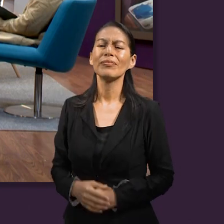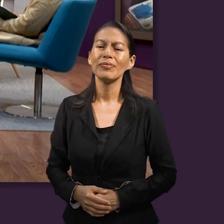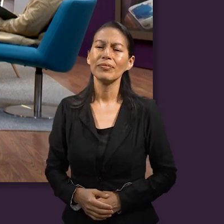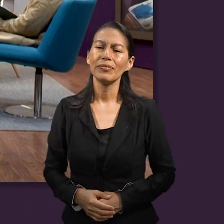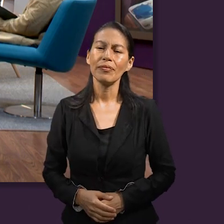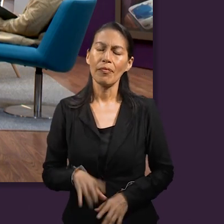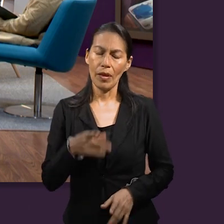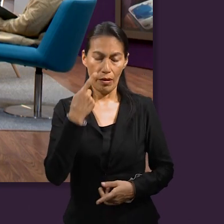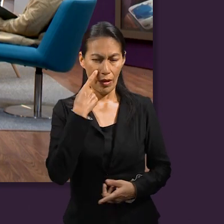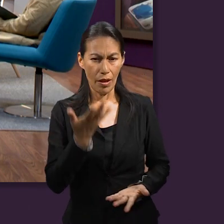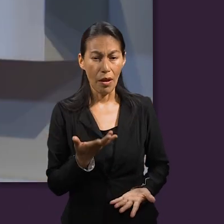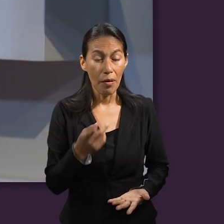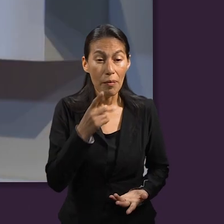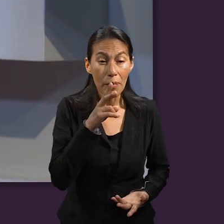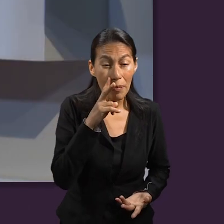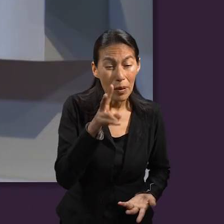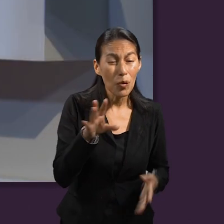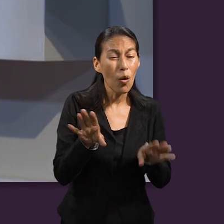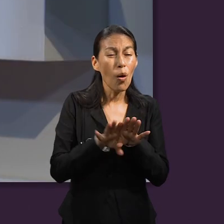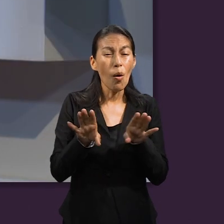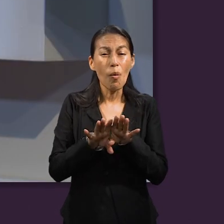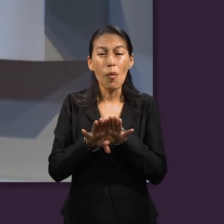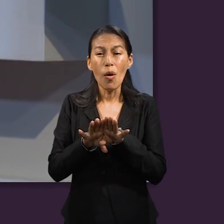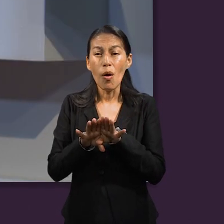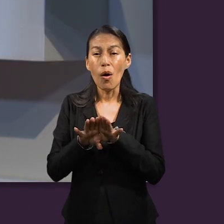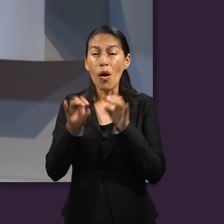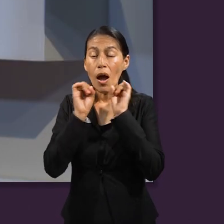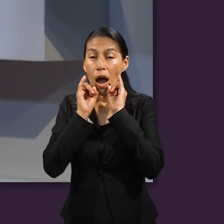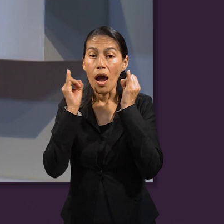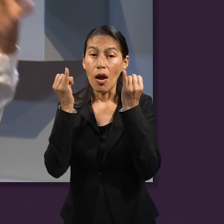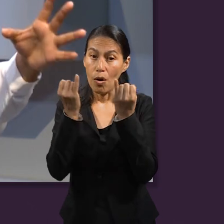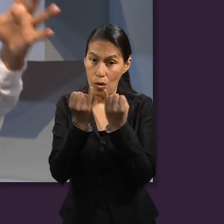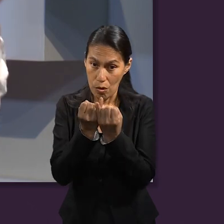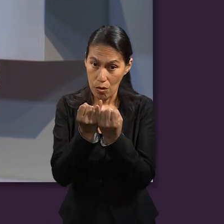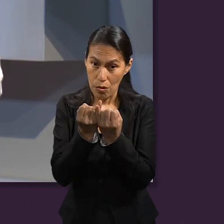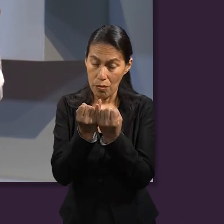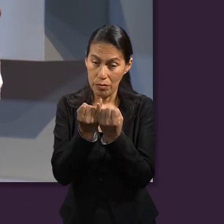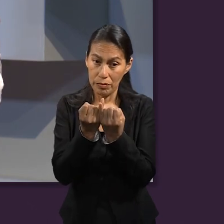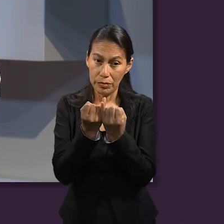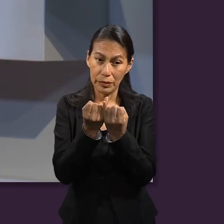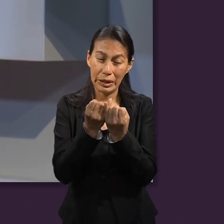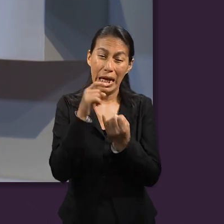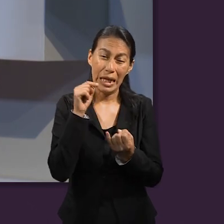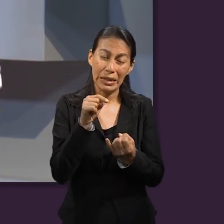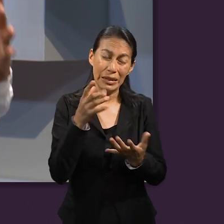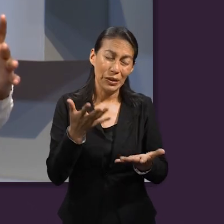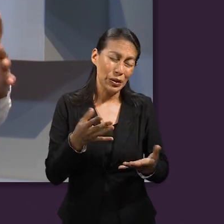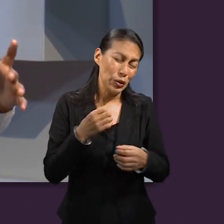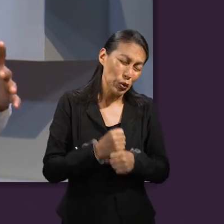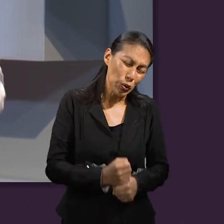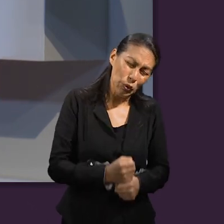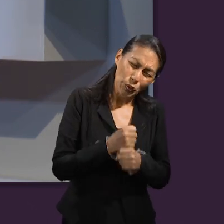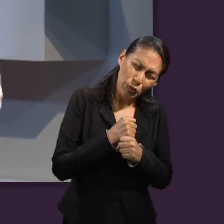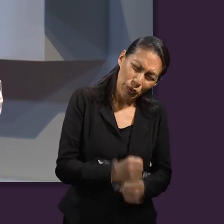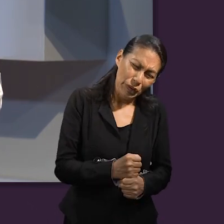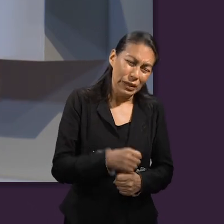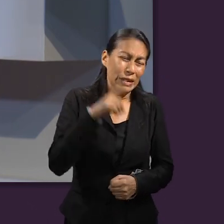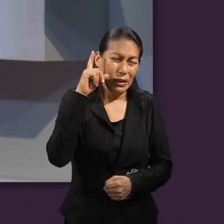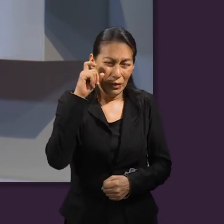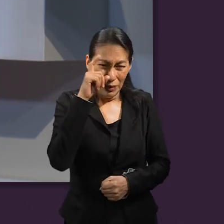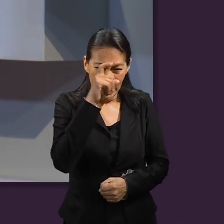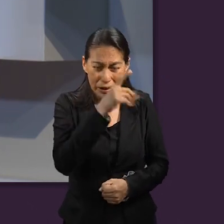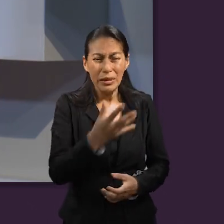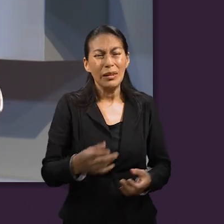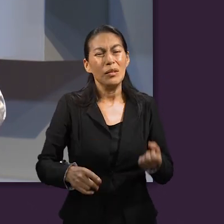digno de resaltar y encontramos que en esta etapa de la vida de jacob es verdaderamente dolorosa